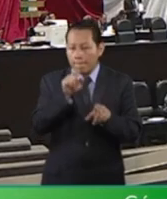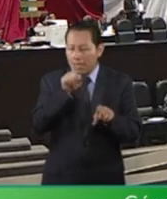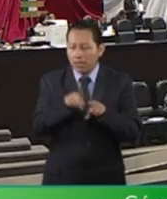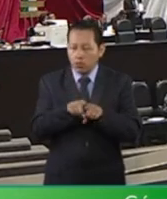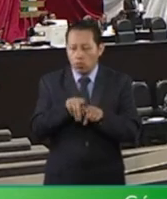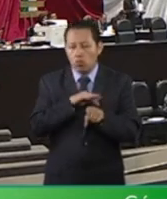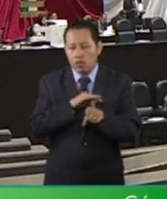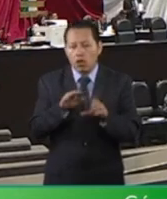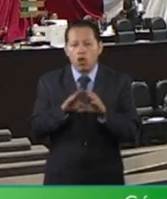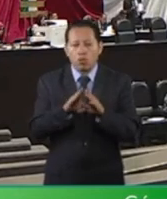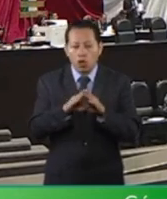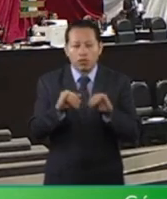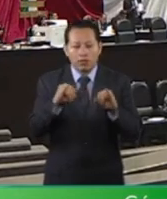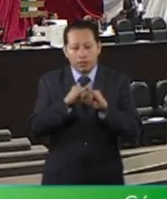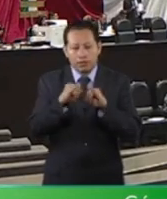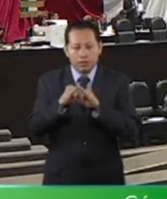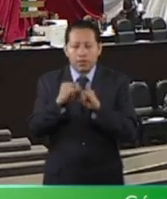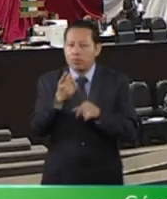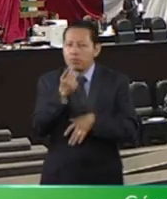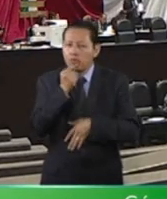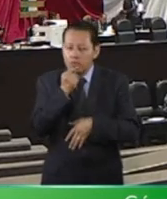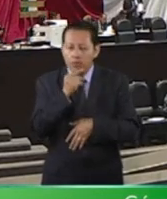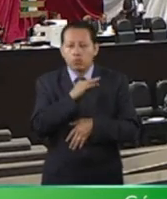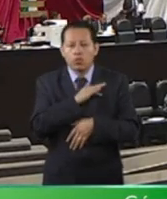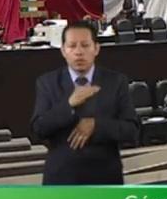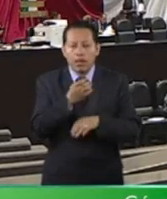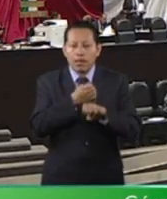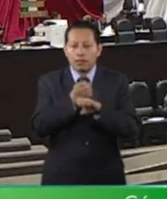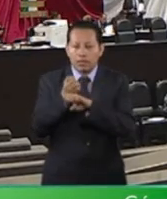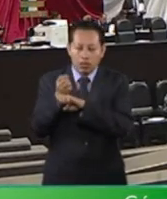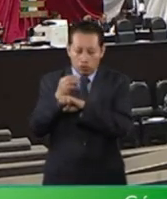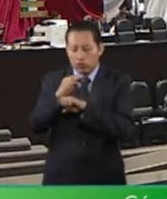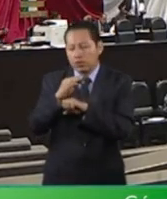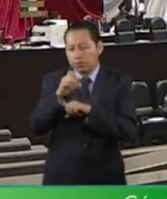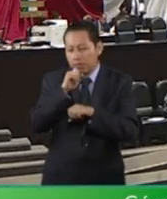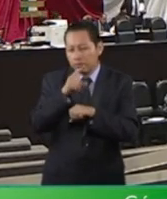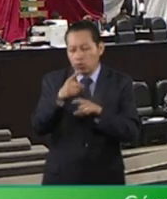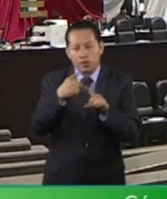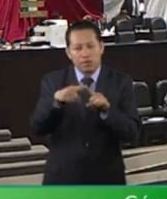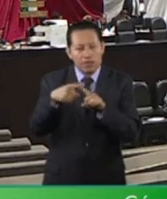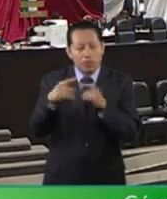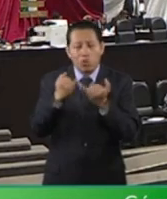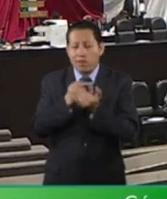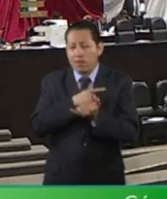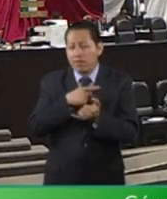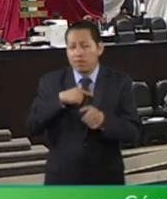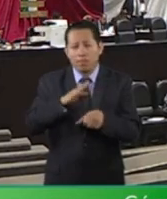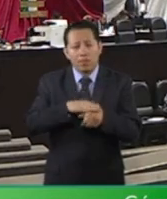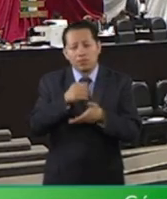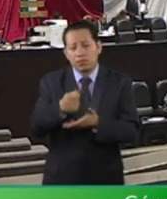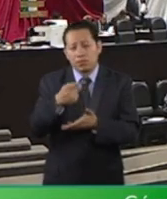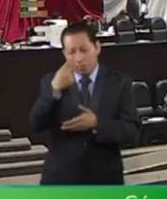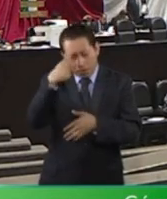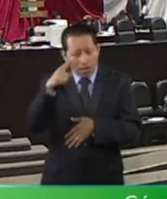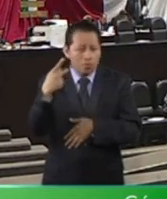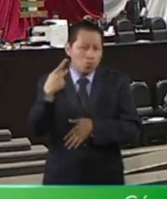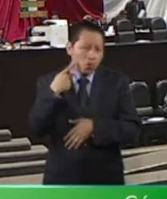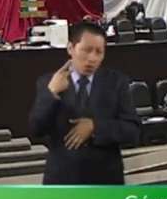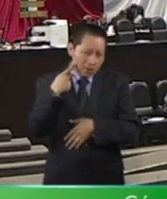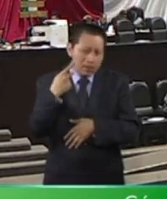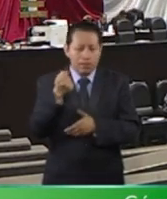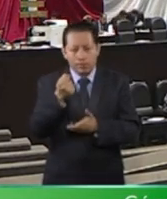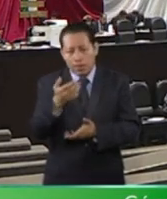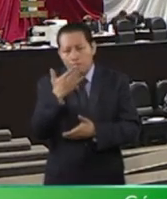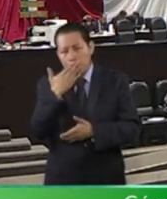crear y reforzar las instituciones policiales en las entidades federativas e invertir en política y presupuestalmente